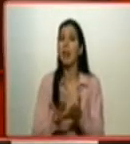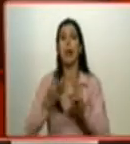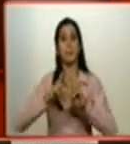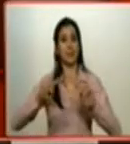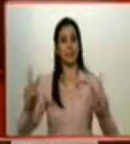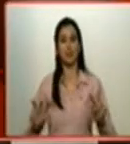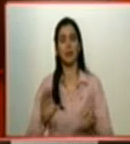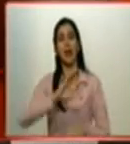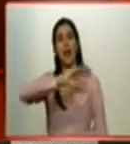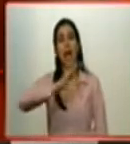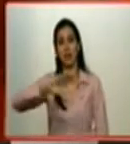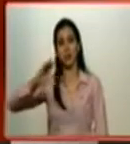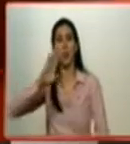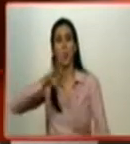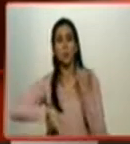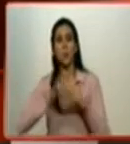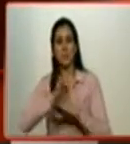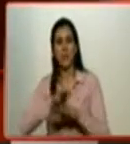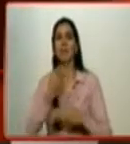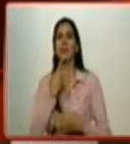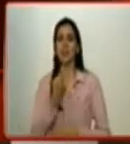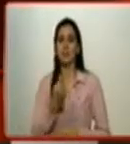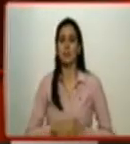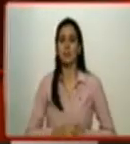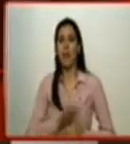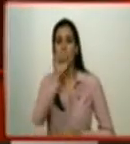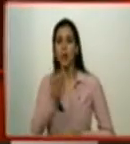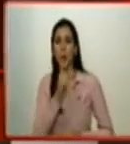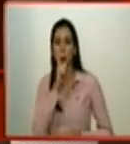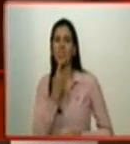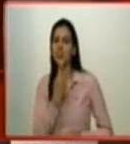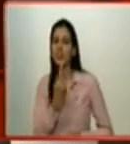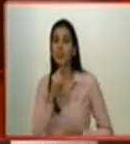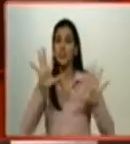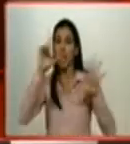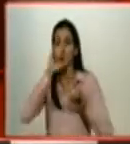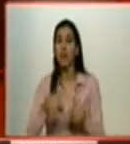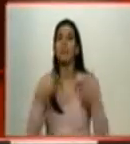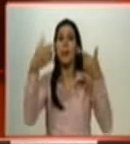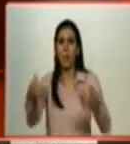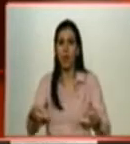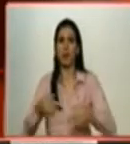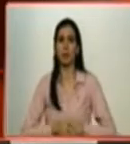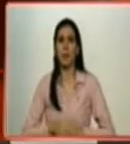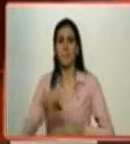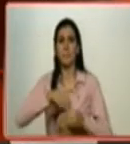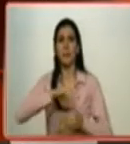paz del Caribe. Finalmente, arroba Nicolás Maduro escribió: 10 años después, Petrocaribe